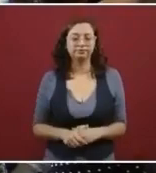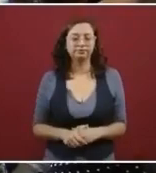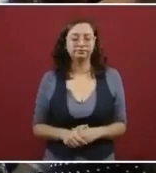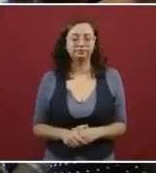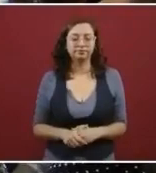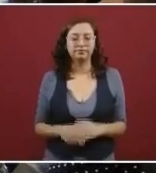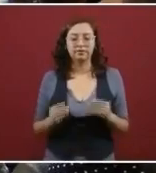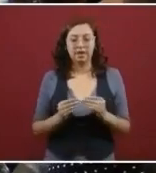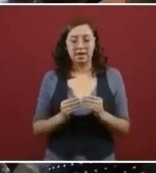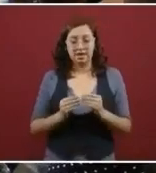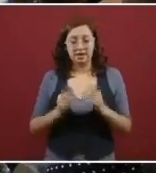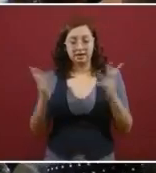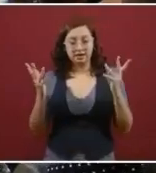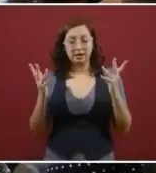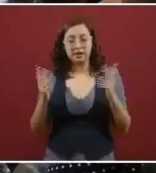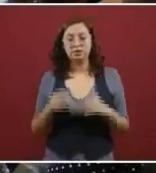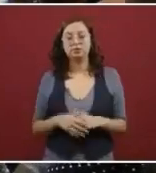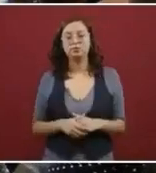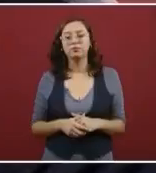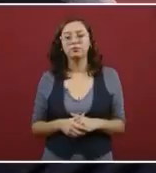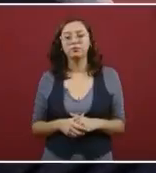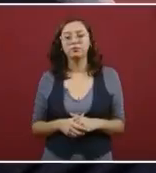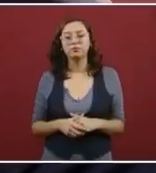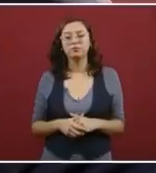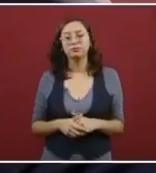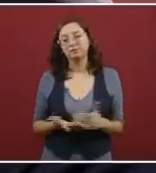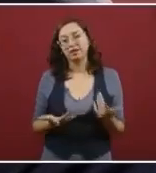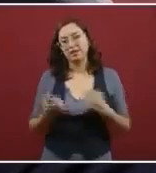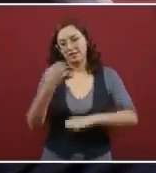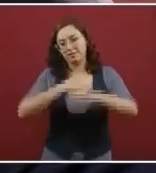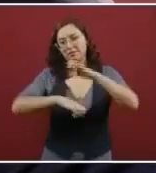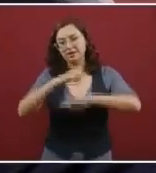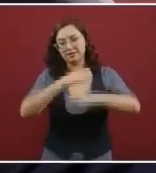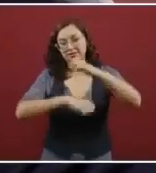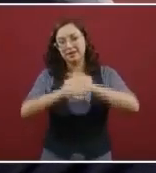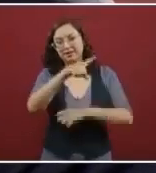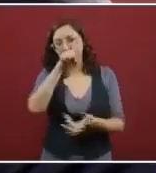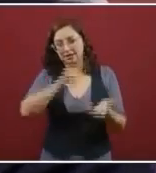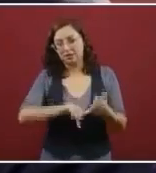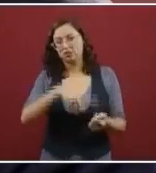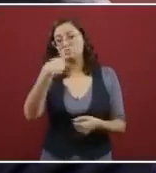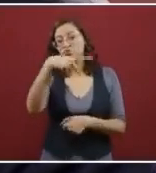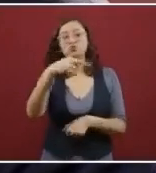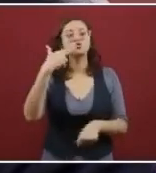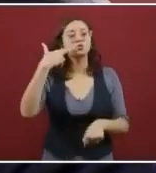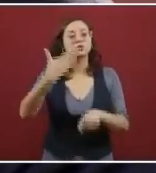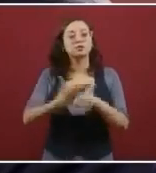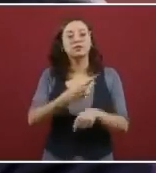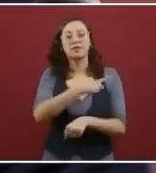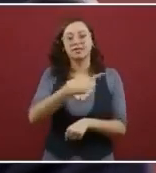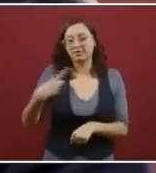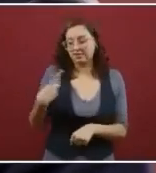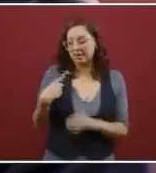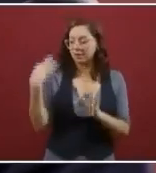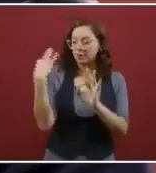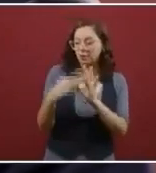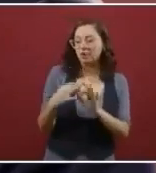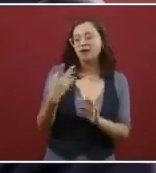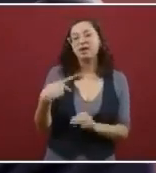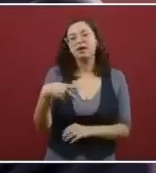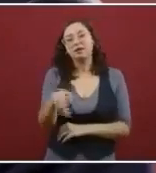Desde luego, las empresas tienen que cumplir con esto, pero por